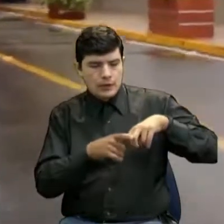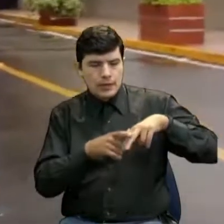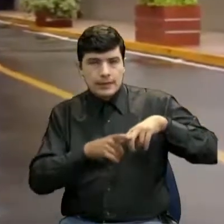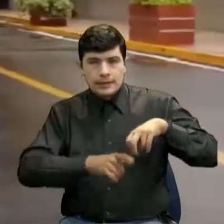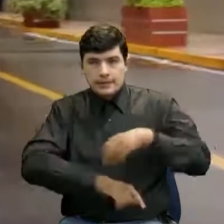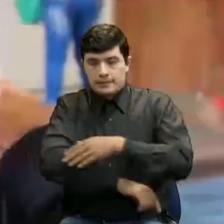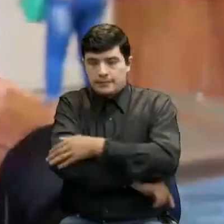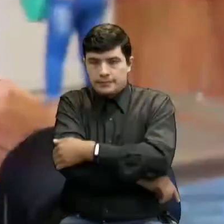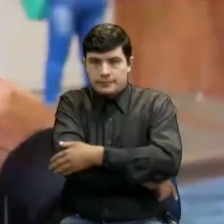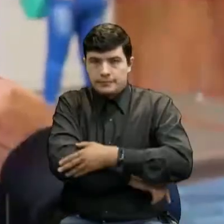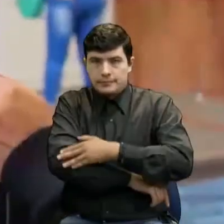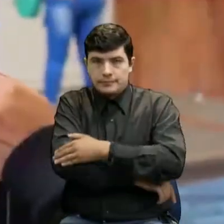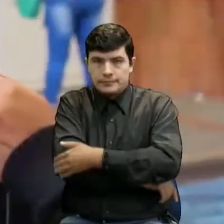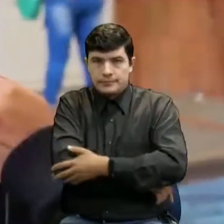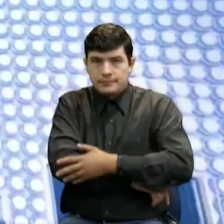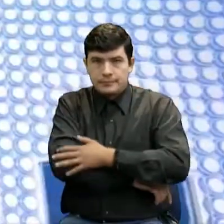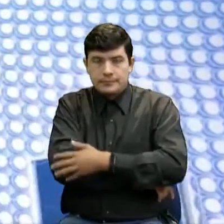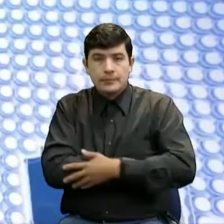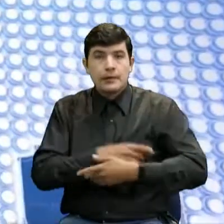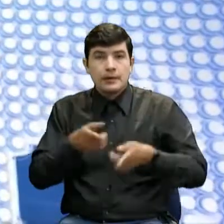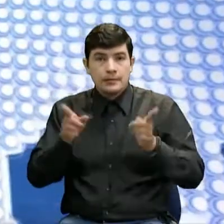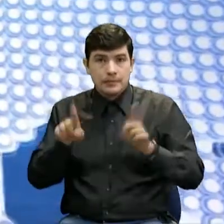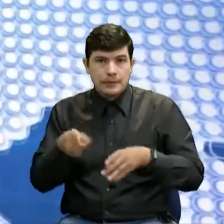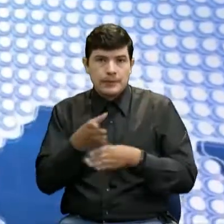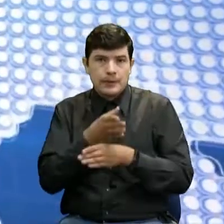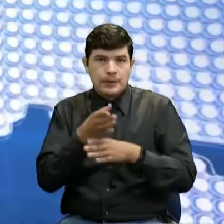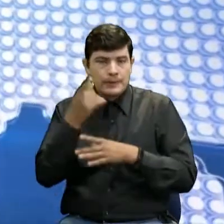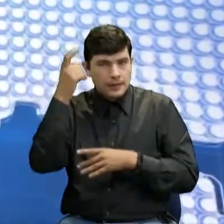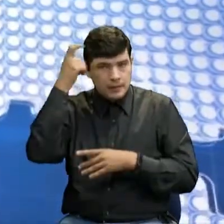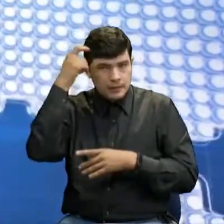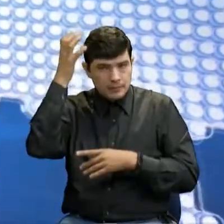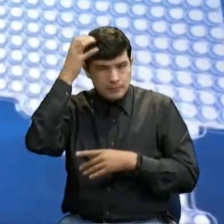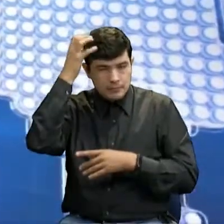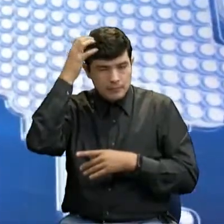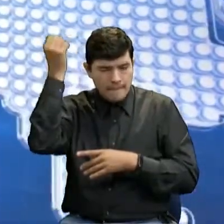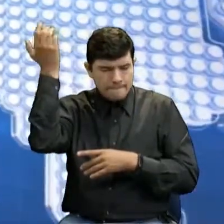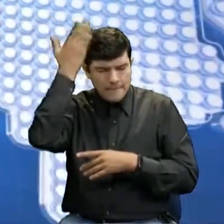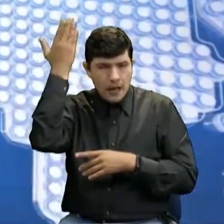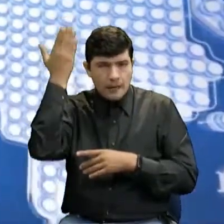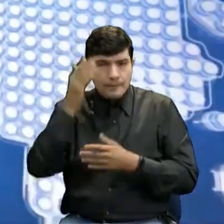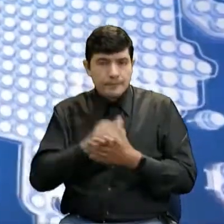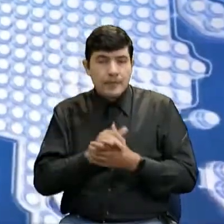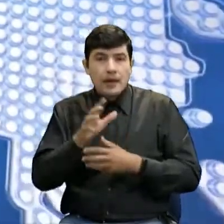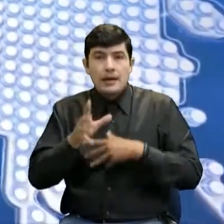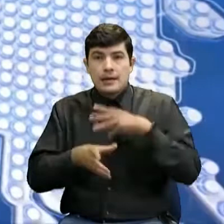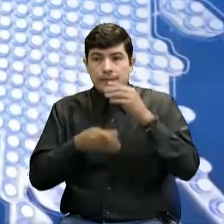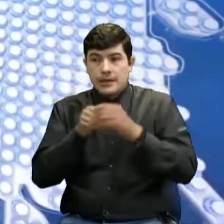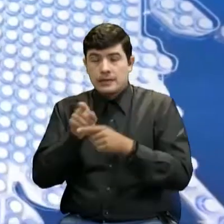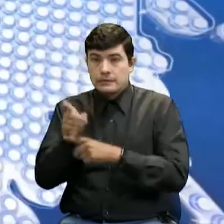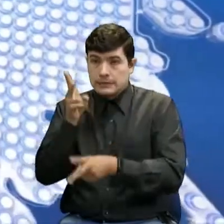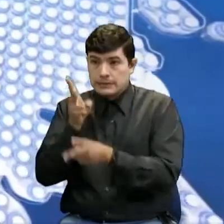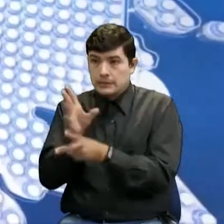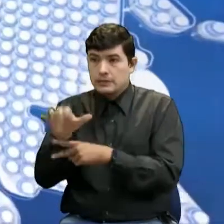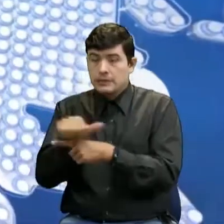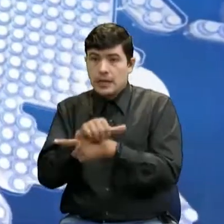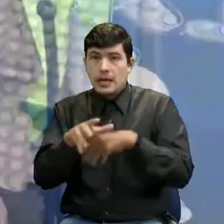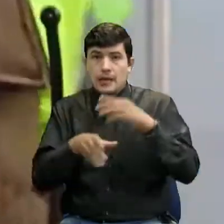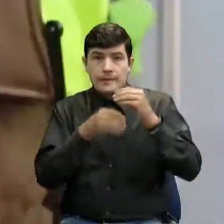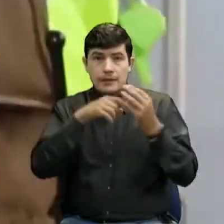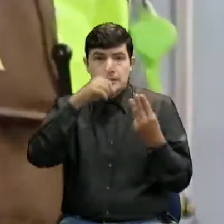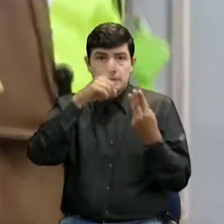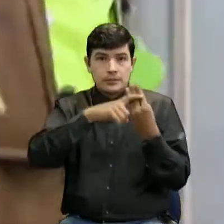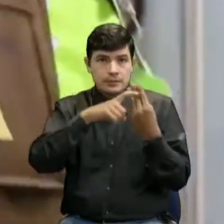politraumatismo craneal a raíz del incremento de esta peligrosa práctica en el municipio de ocaña la policía de tránsito